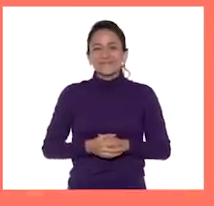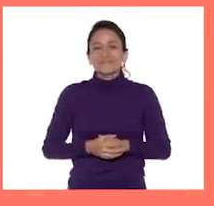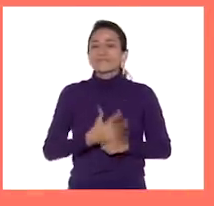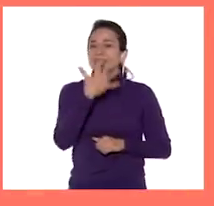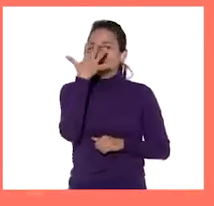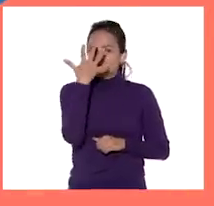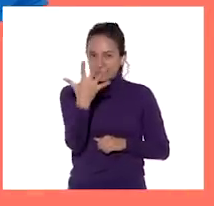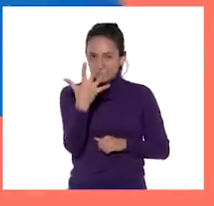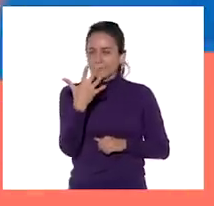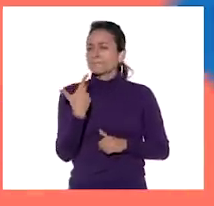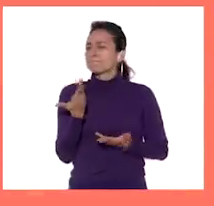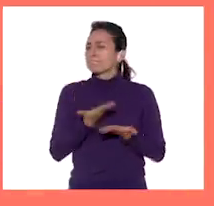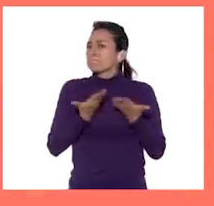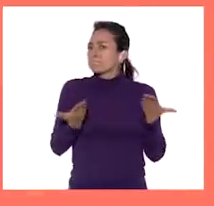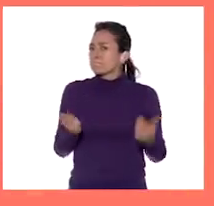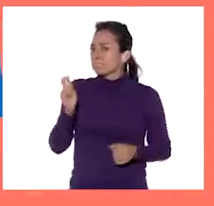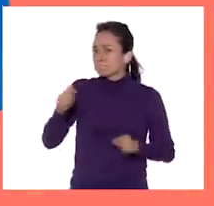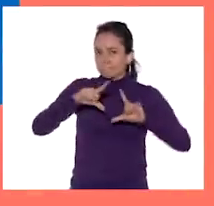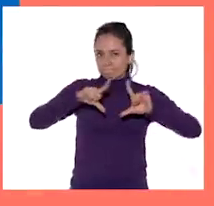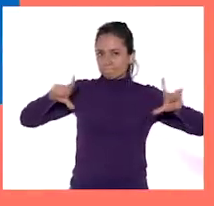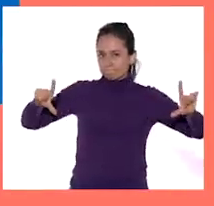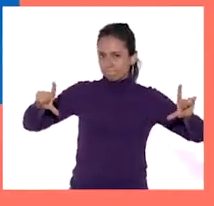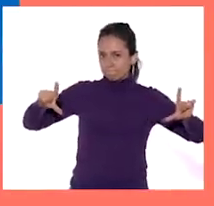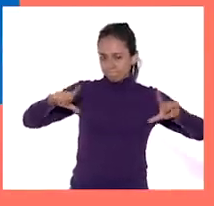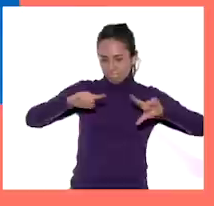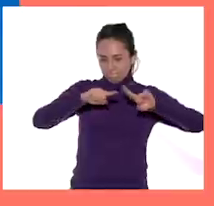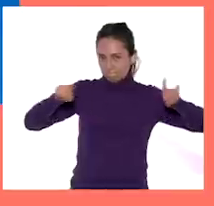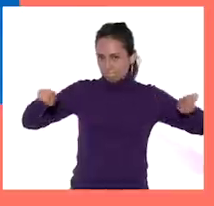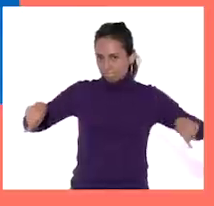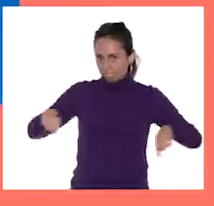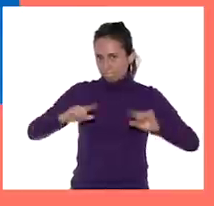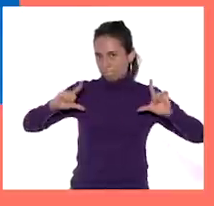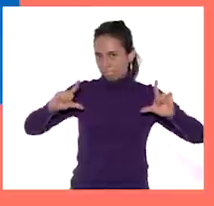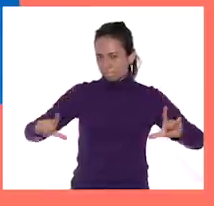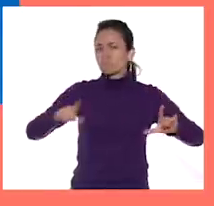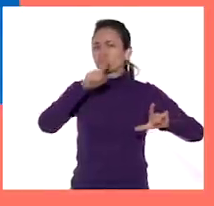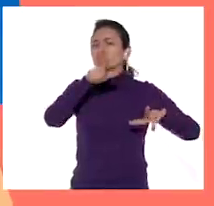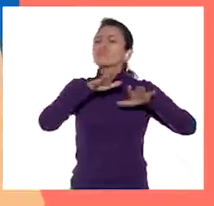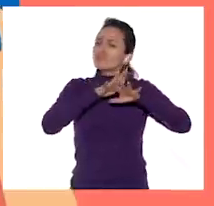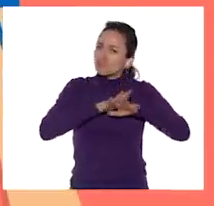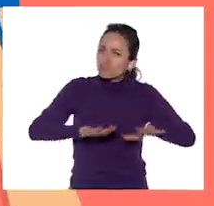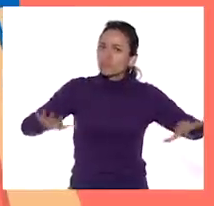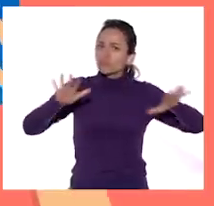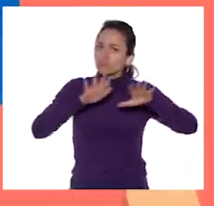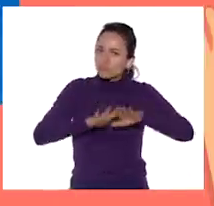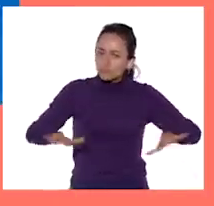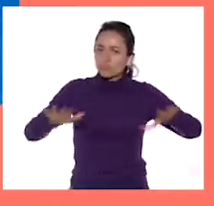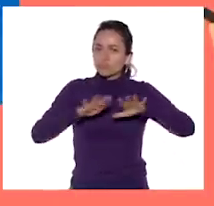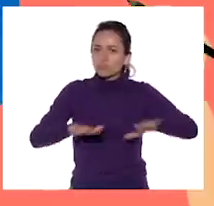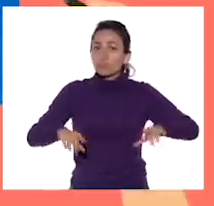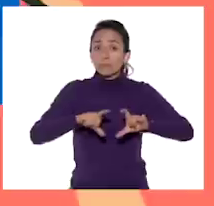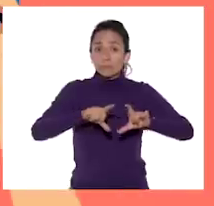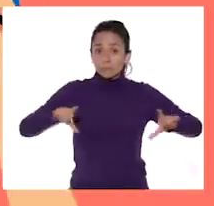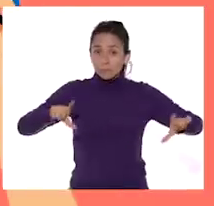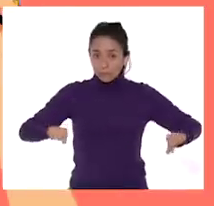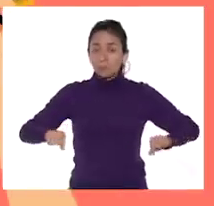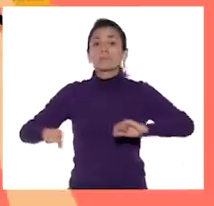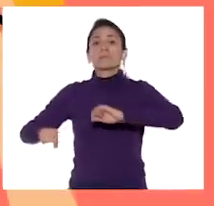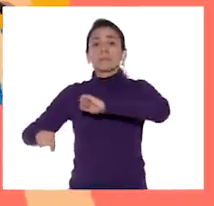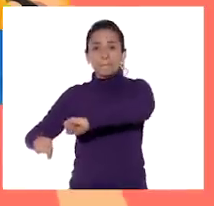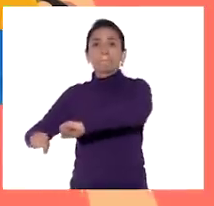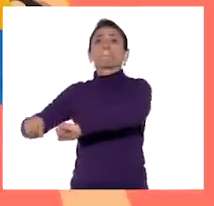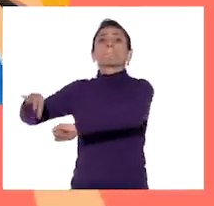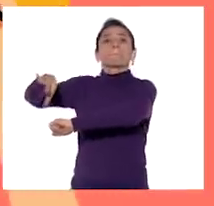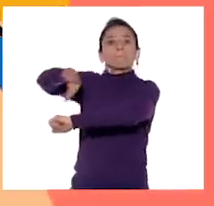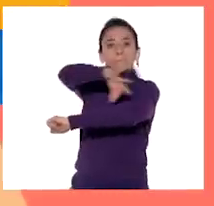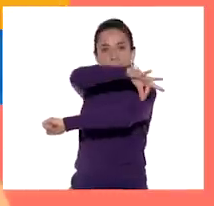5. Ahora tenemos un pequeño pedazo de playera. Estira a lo ancho y con ayuda de la regla, mide y marca con